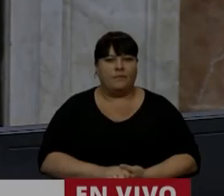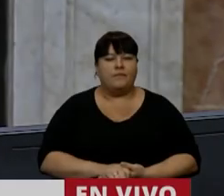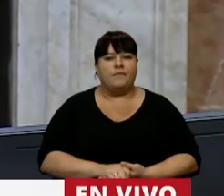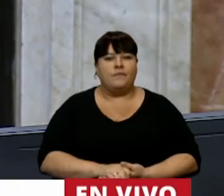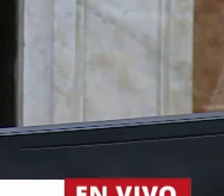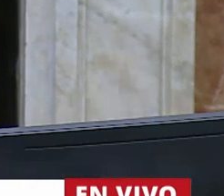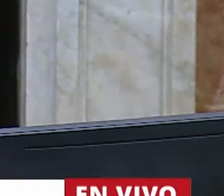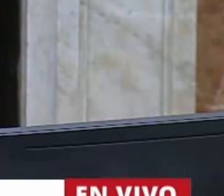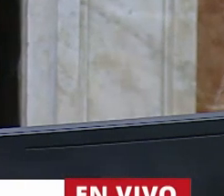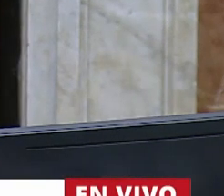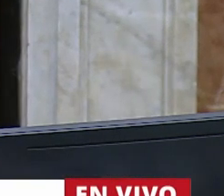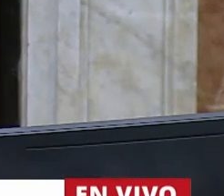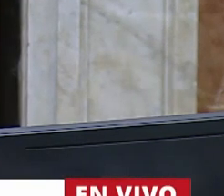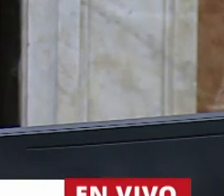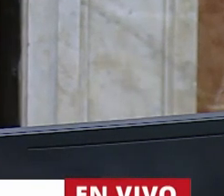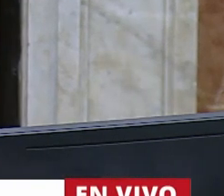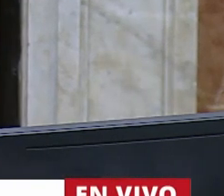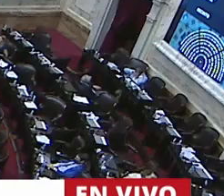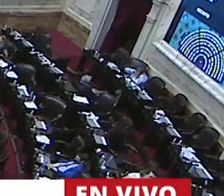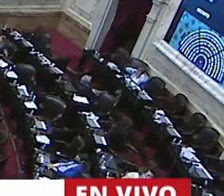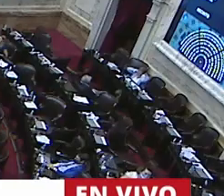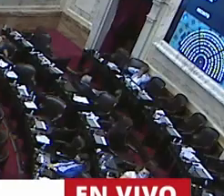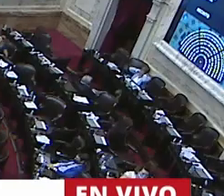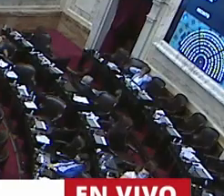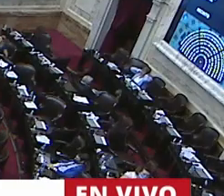Uso de la palabra el diputado Jorge Romero.